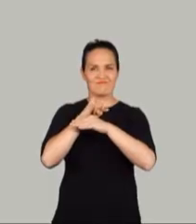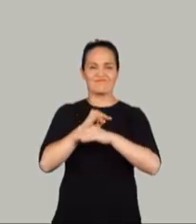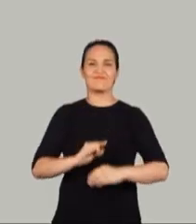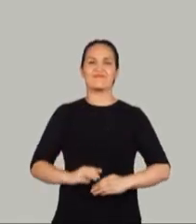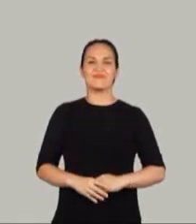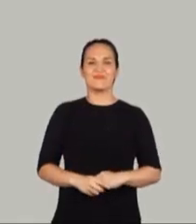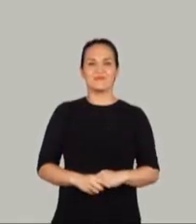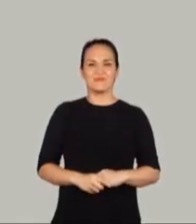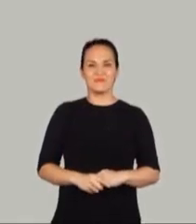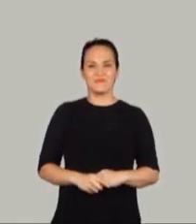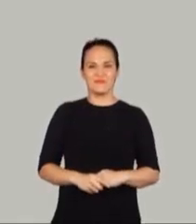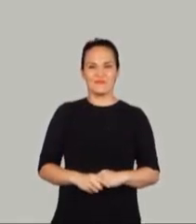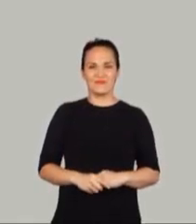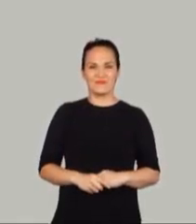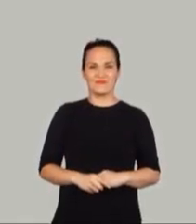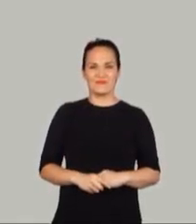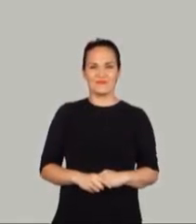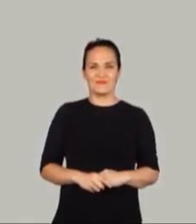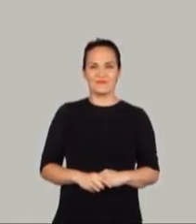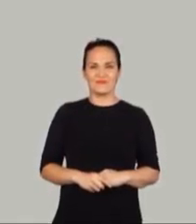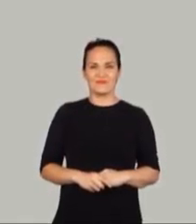control.